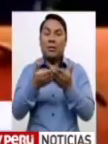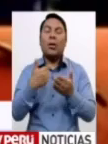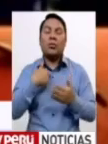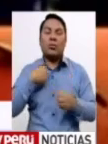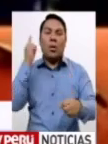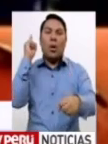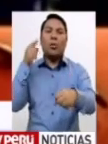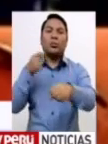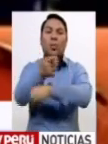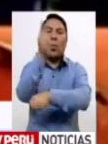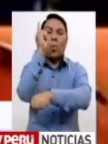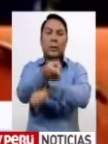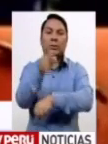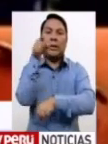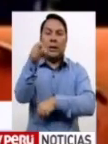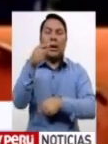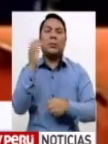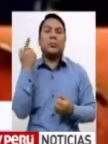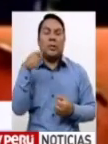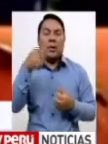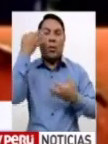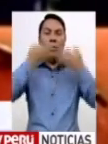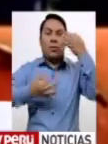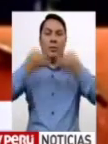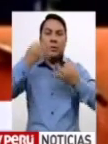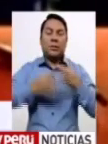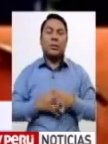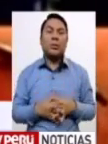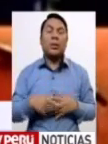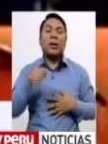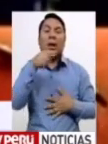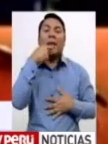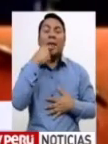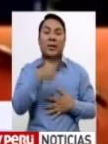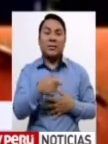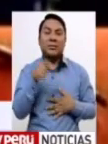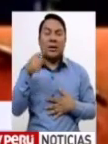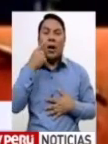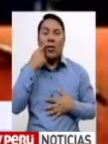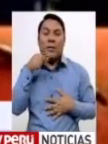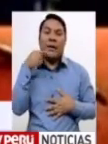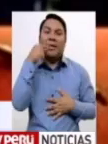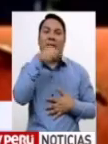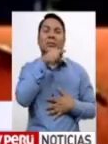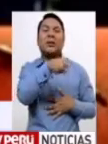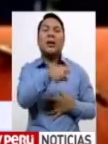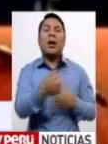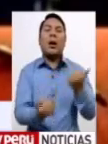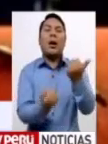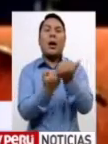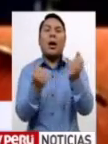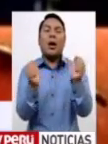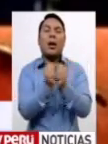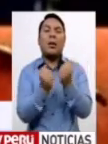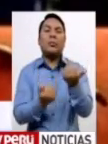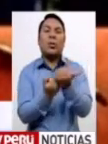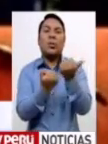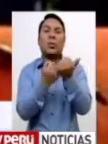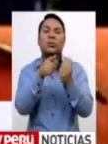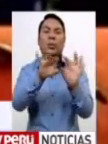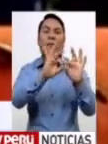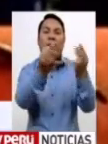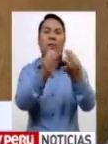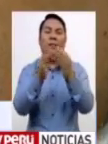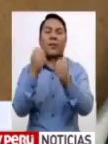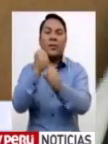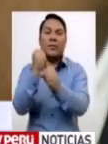penalmente. En la grabación se escucha al brigadier Rafael Mauricio asegurar que Mondragón ayudó con puestos de trabajo a familiares